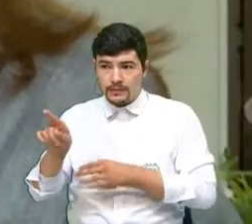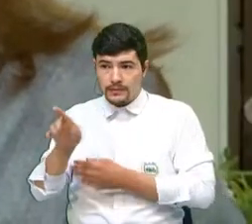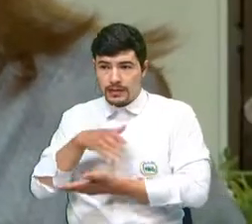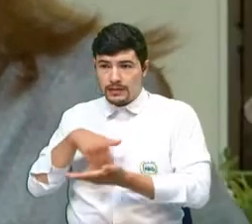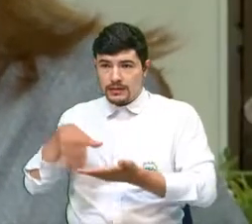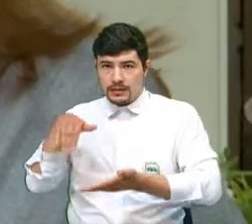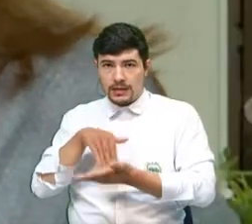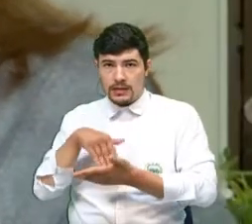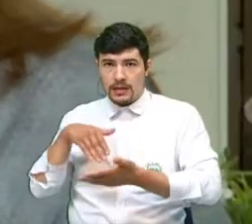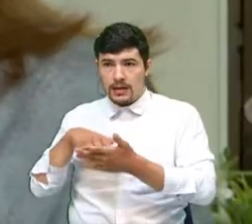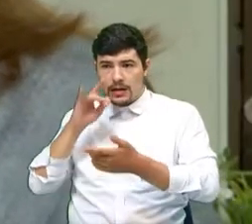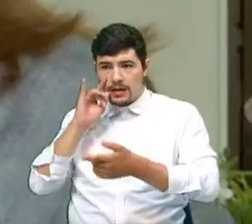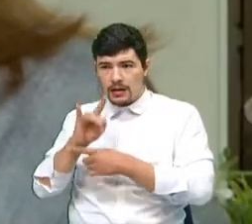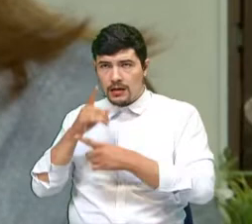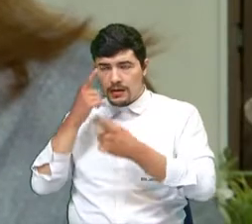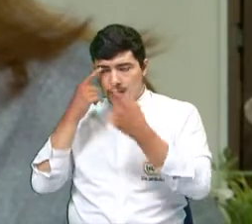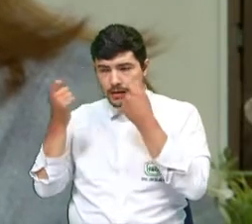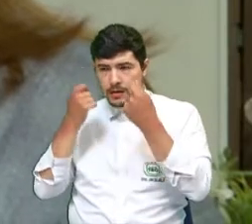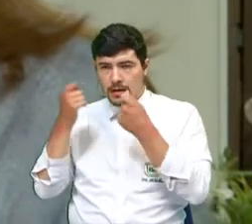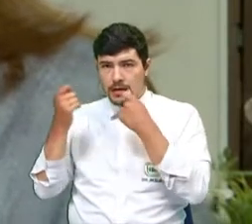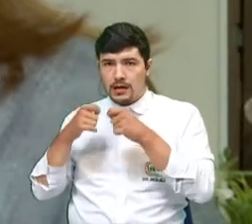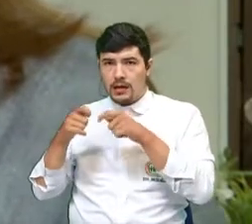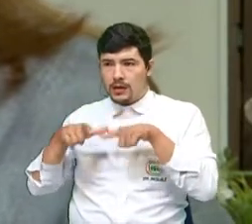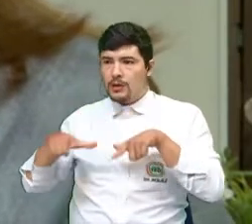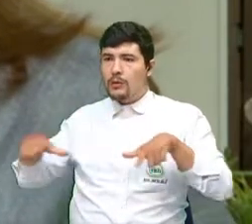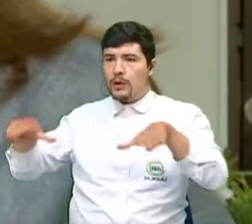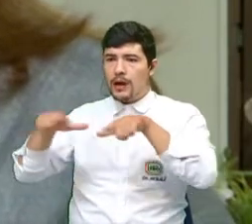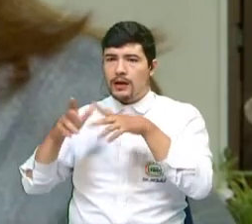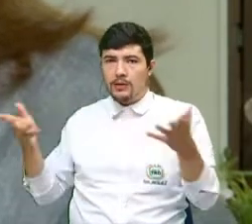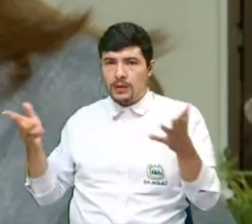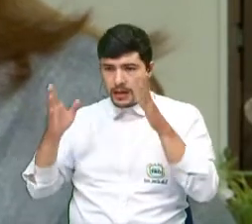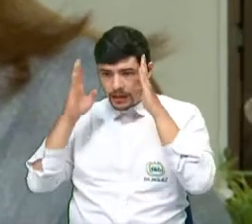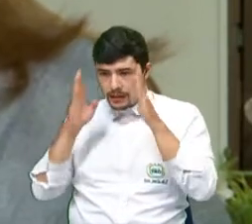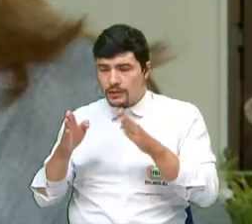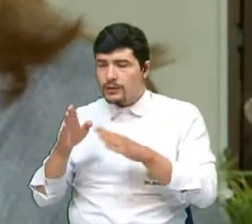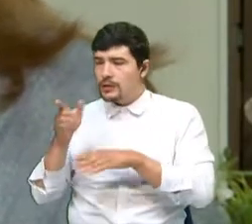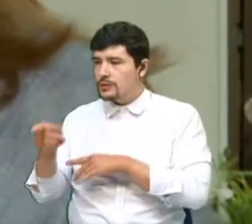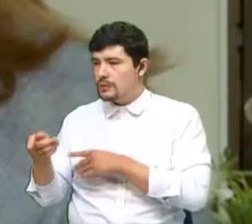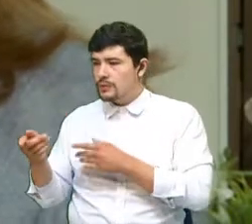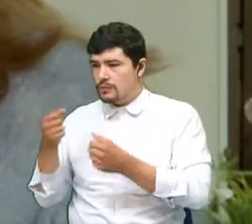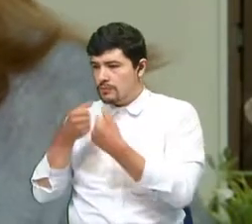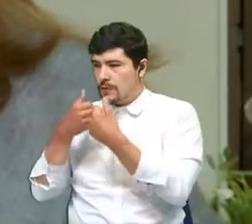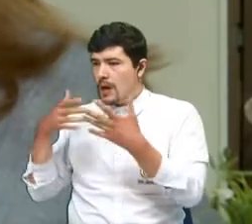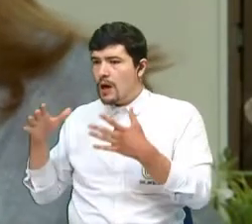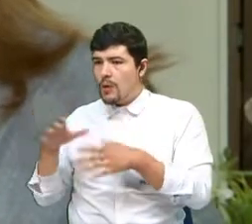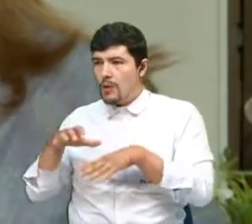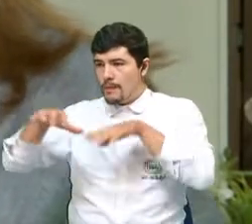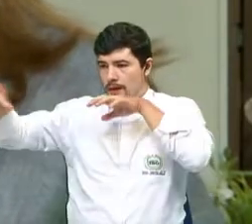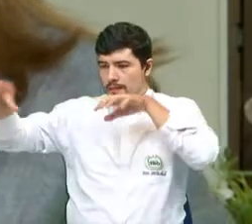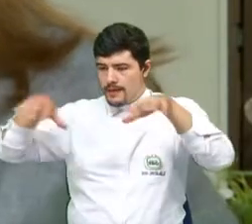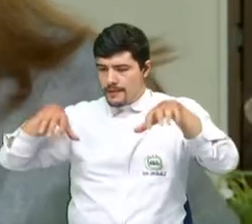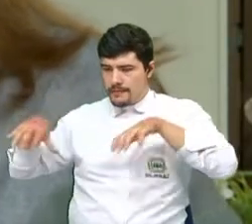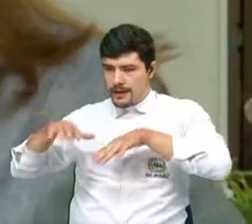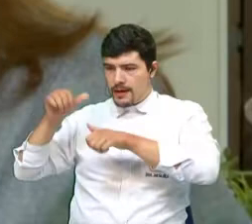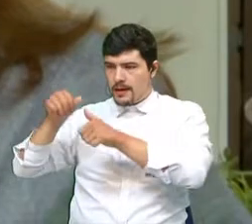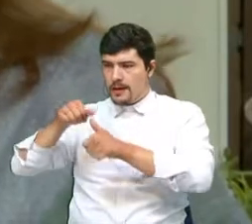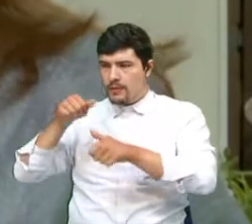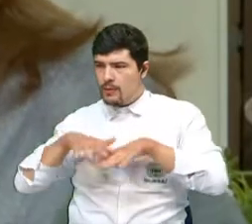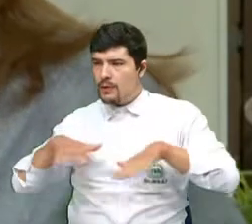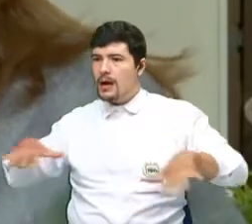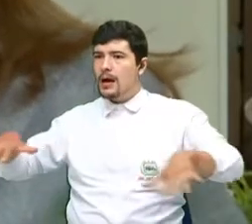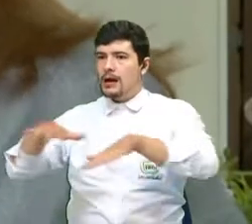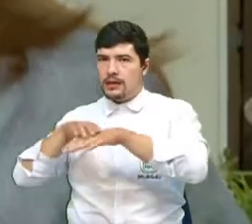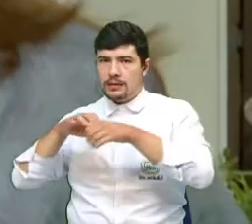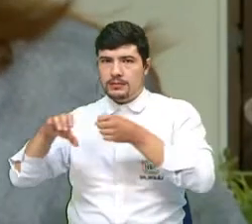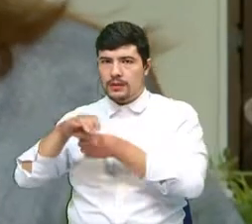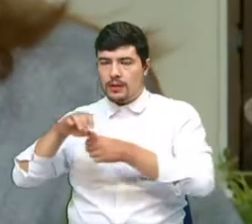la georreferenciación de cada una de las ambulancias, la prestación del servicio y la asignación de ambulancias para cada una de las eventualidades, a fin